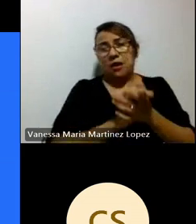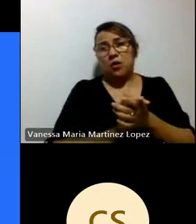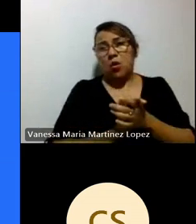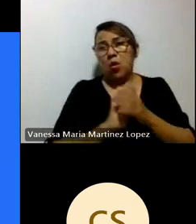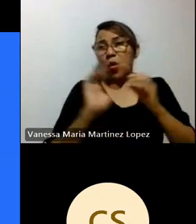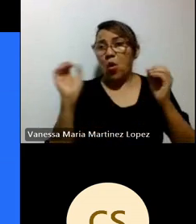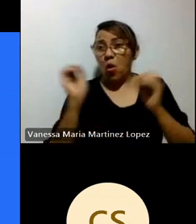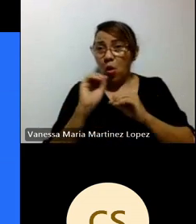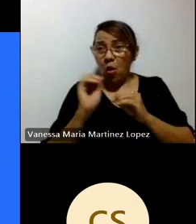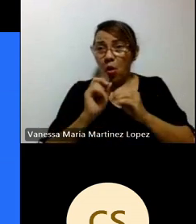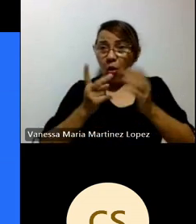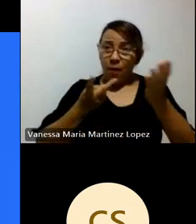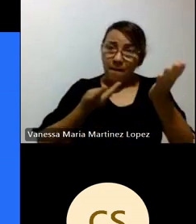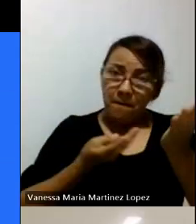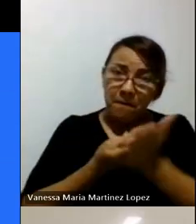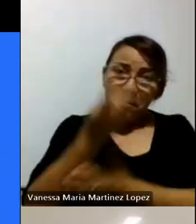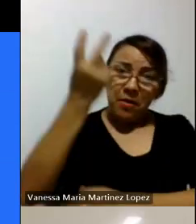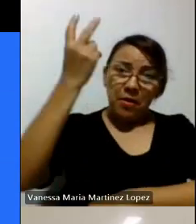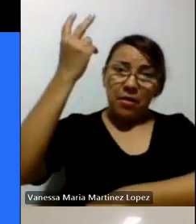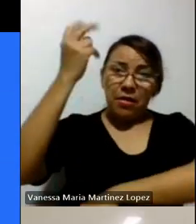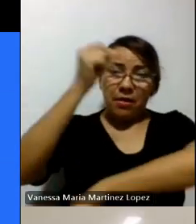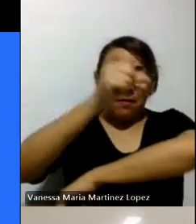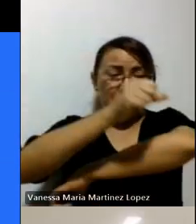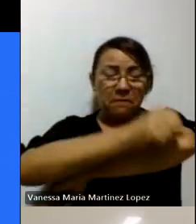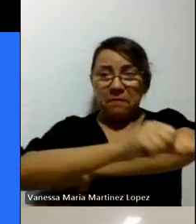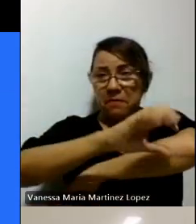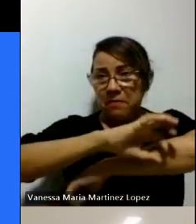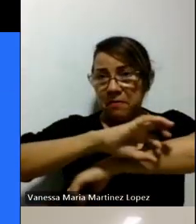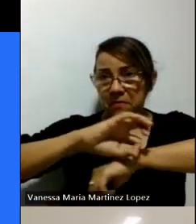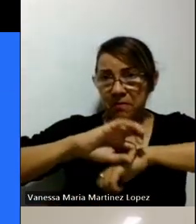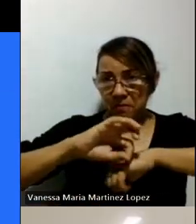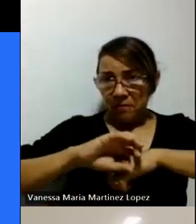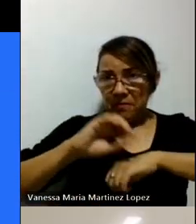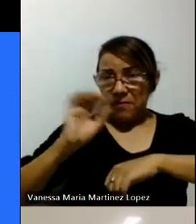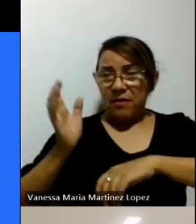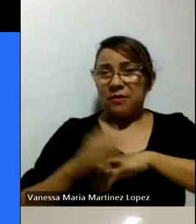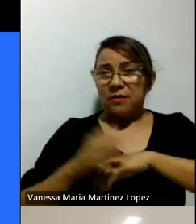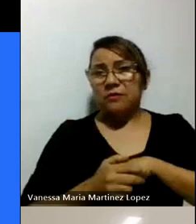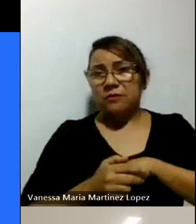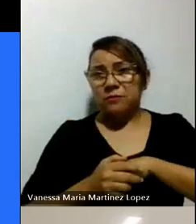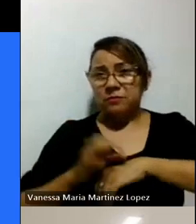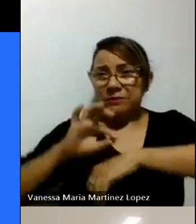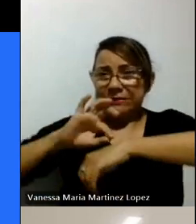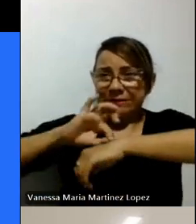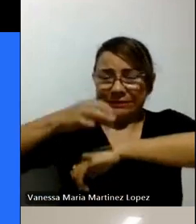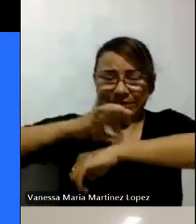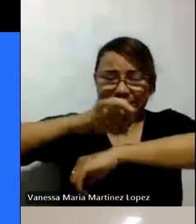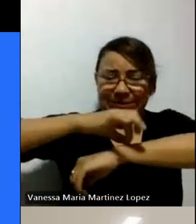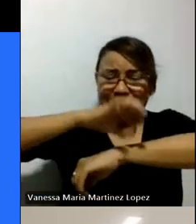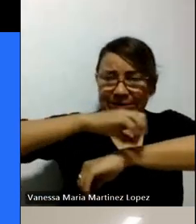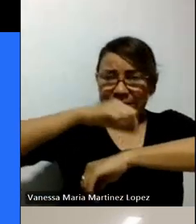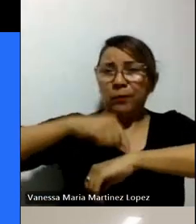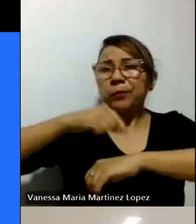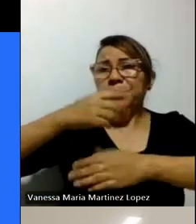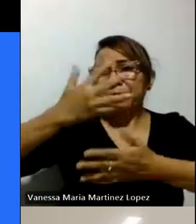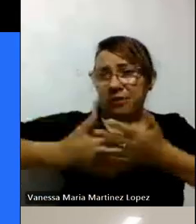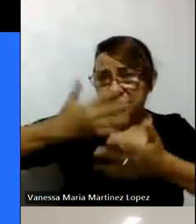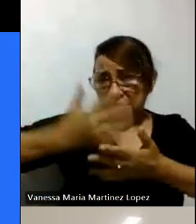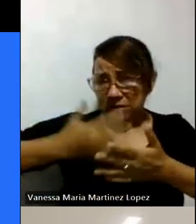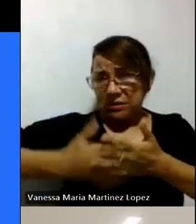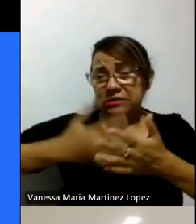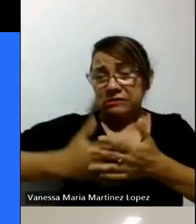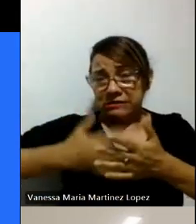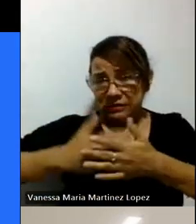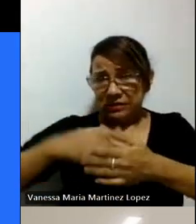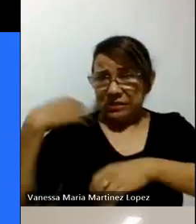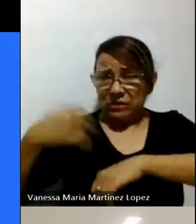o nos caemos, y aquí lo que hay es esa zona de que se levantan muchos cueritos, puede haber un sangrado y son muy ardorosas porque esta